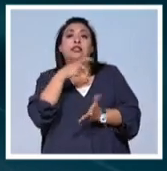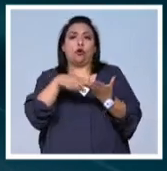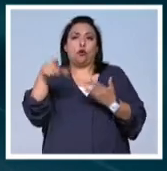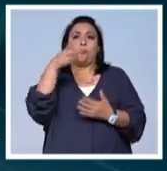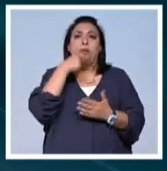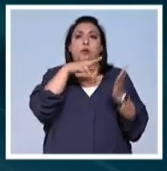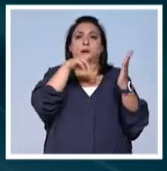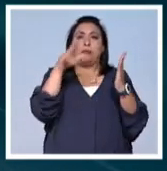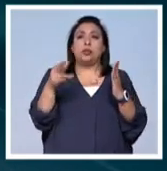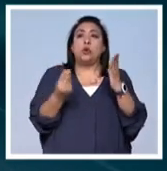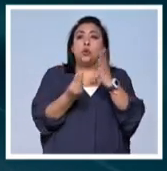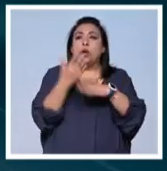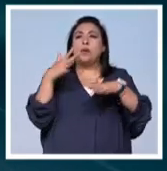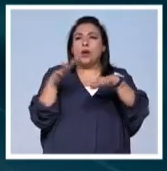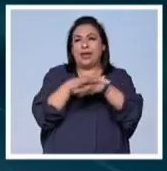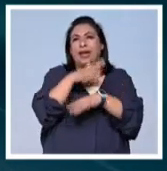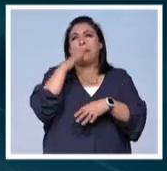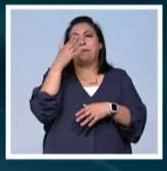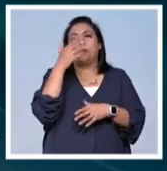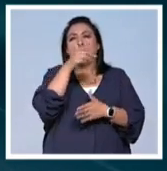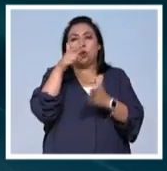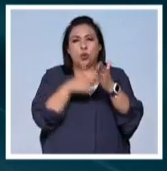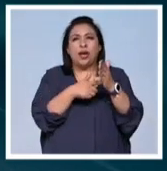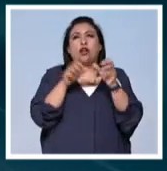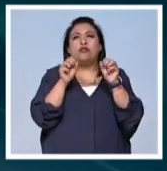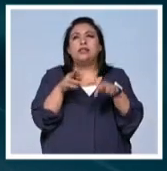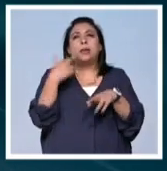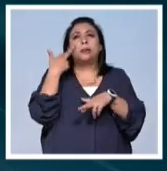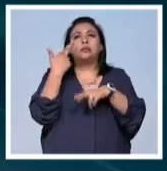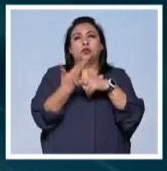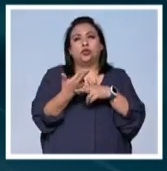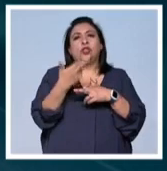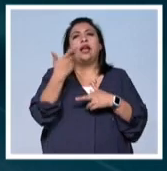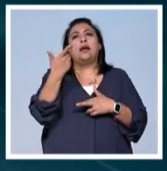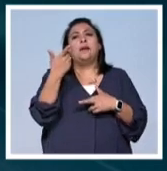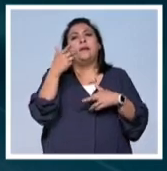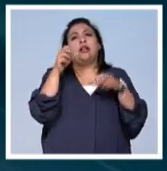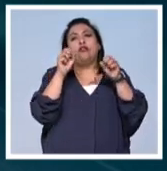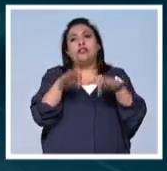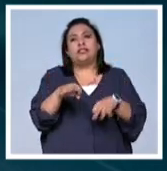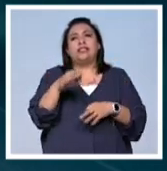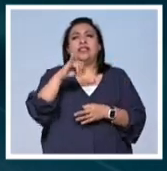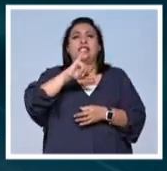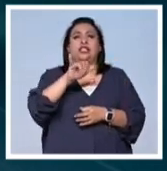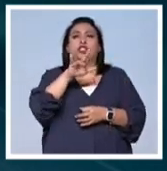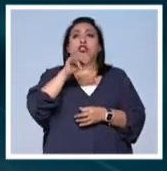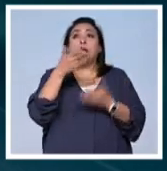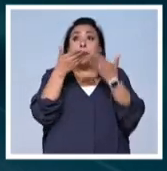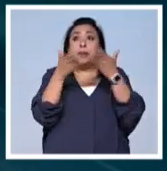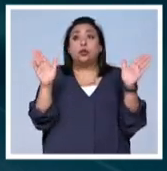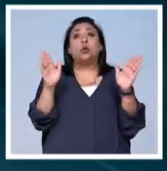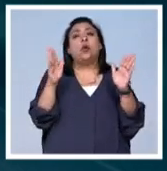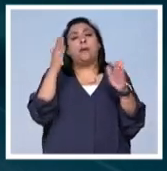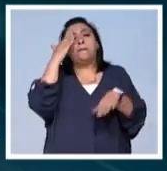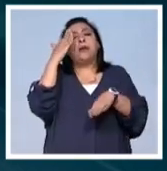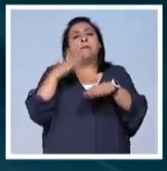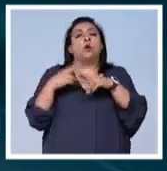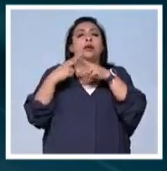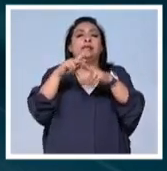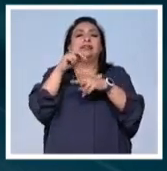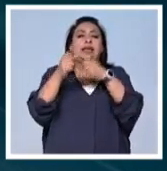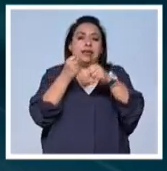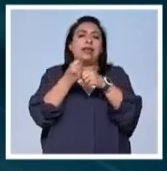pintor la renovación del estudio estará a cargo del despacho arquitectónico Johnson Martin y su apertura conmemorará El centenario del